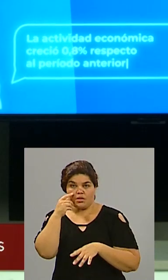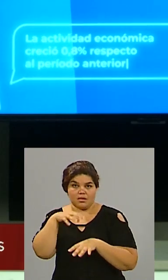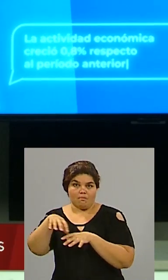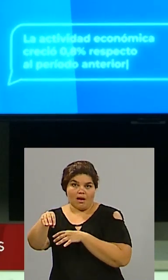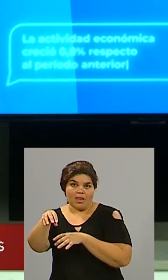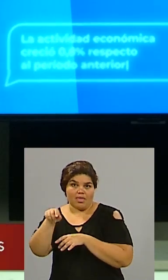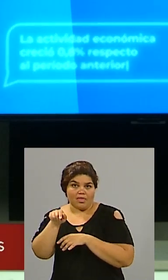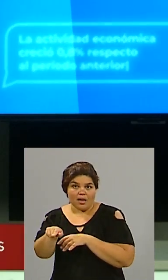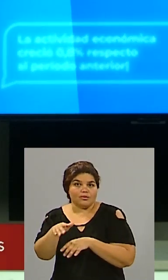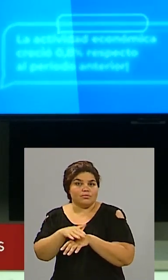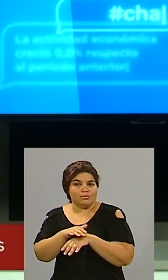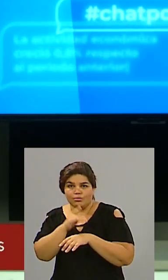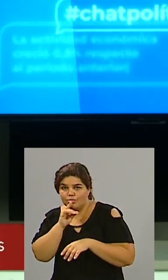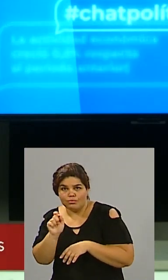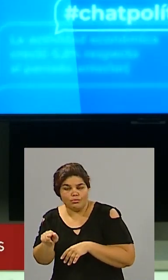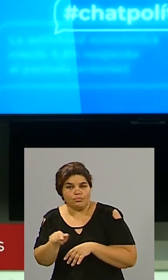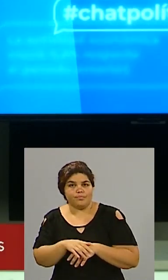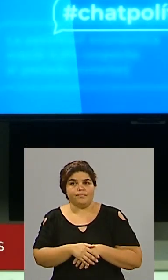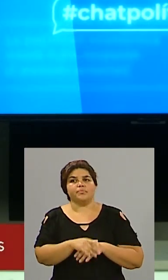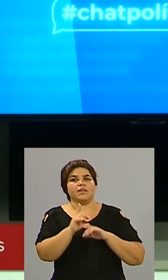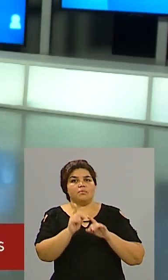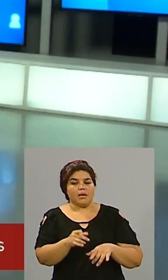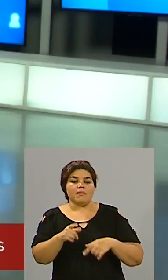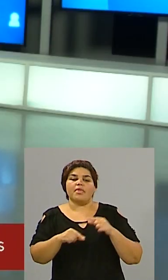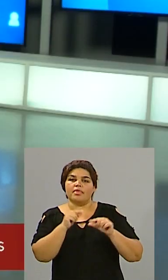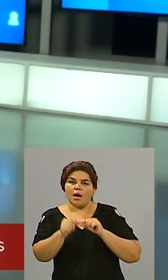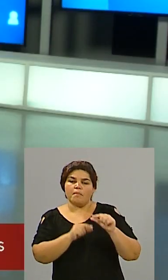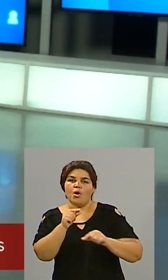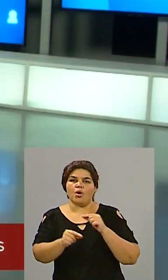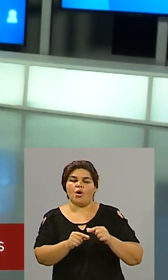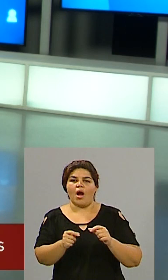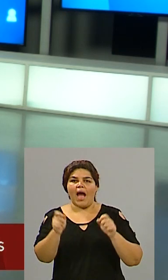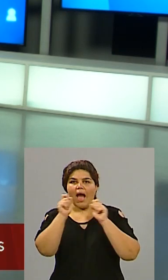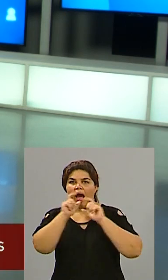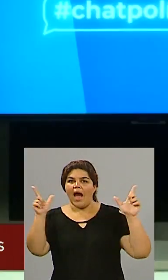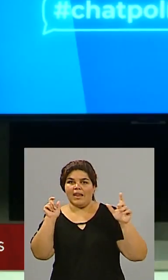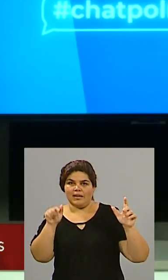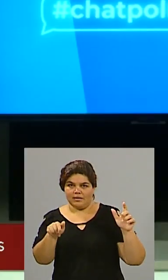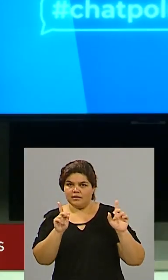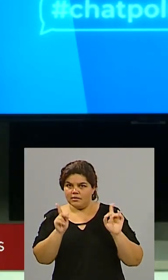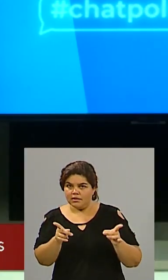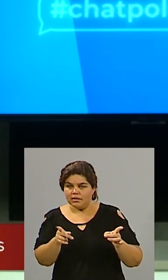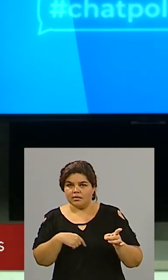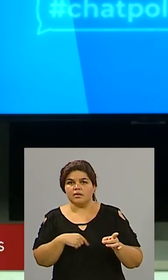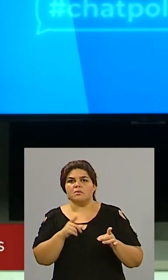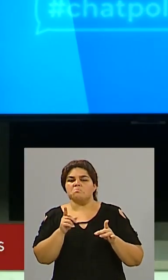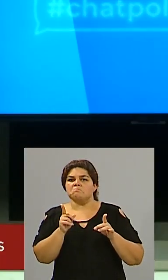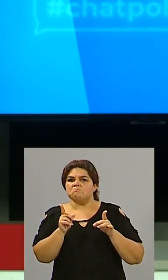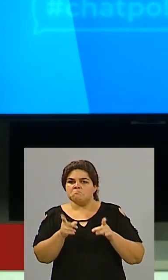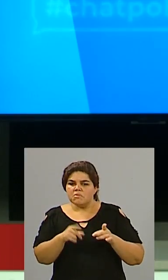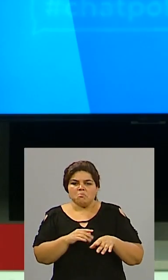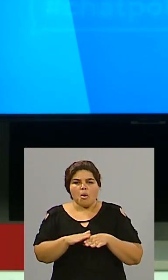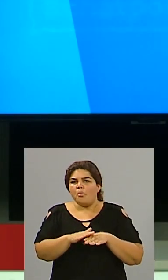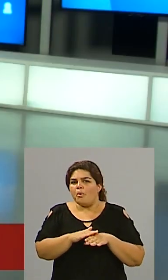han venido trabajando, vos fíjate que ha mejorado sustancialmente. Pero también desde lo básico, ¿no? Desde trabajar